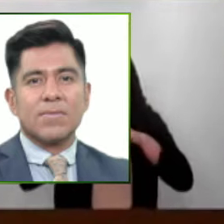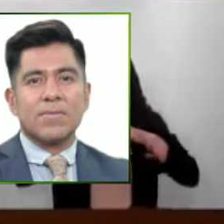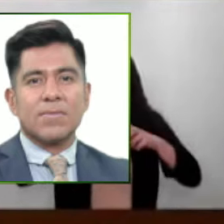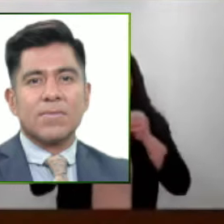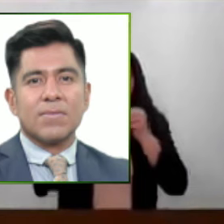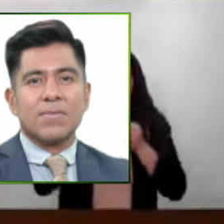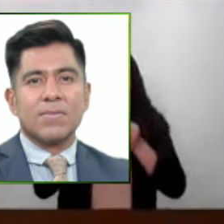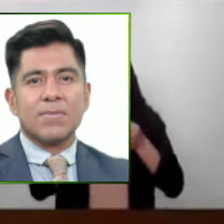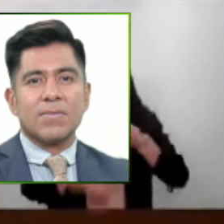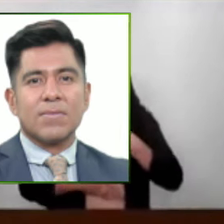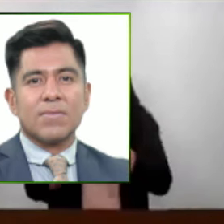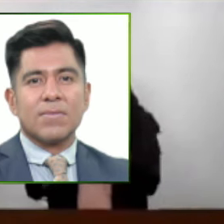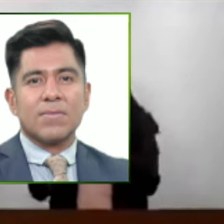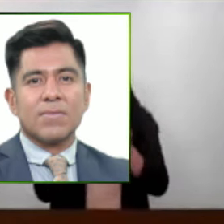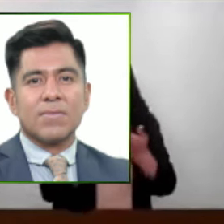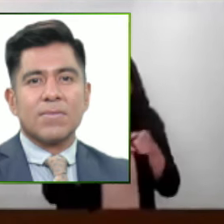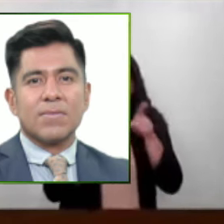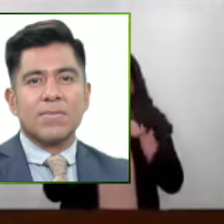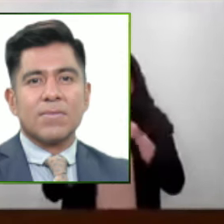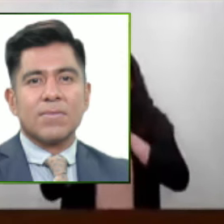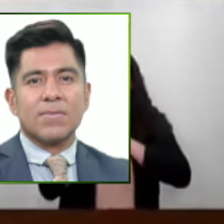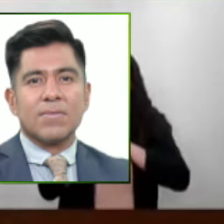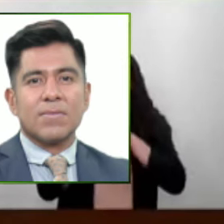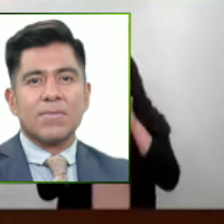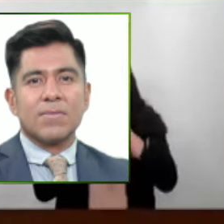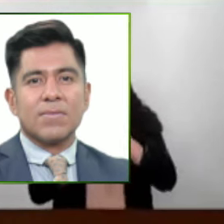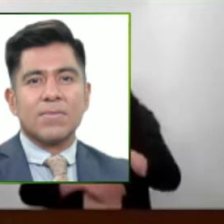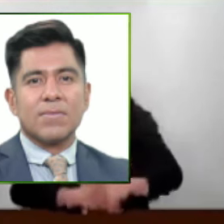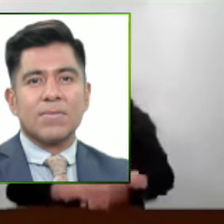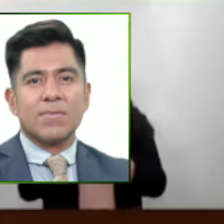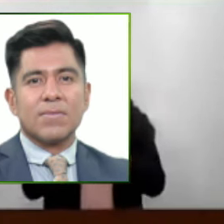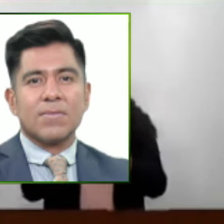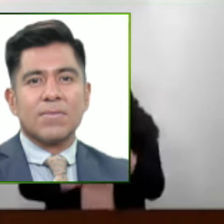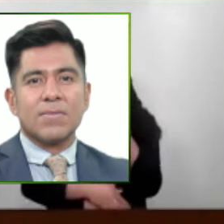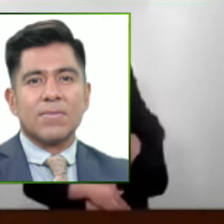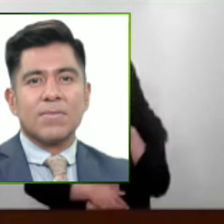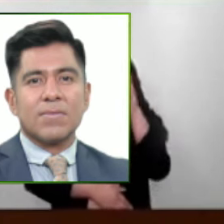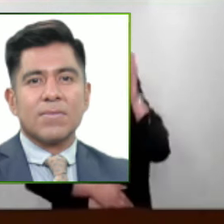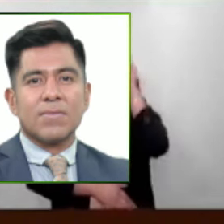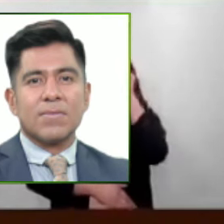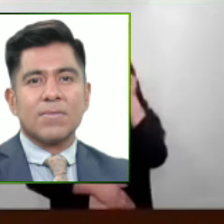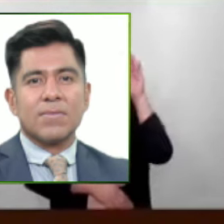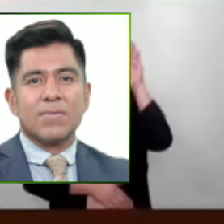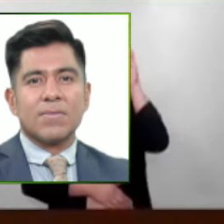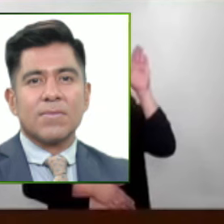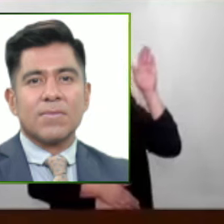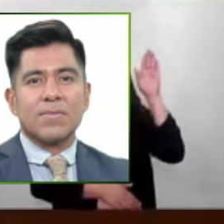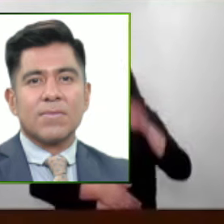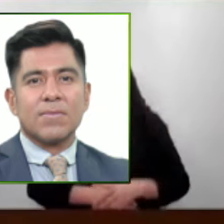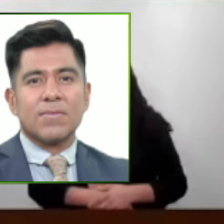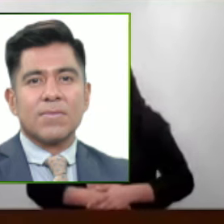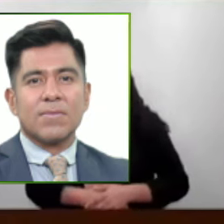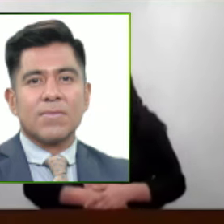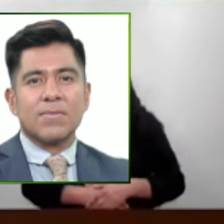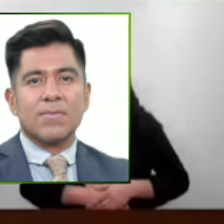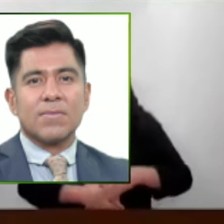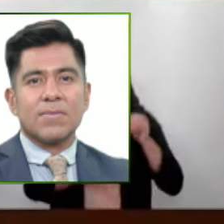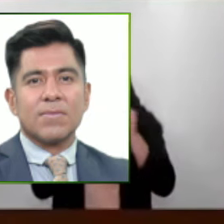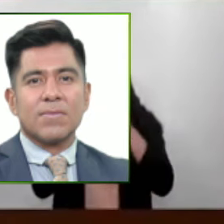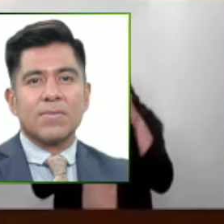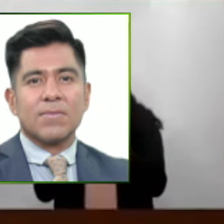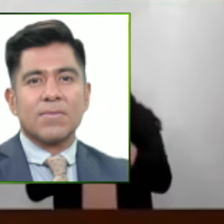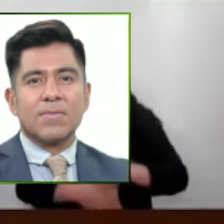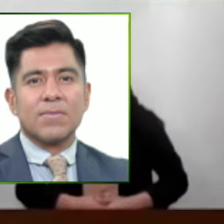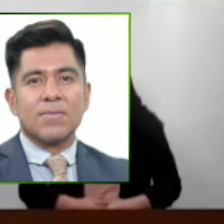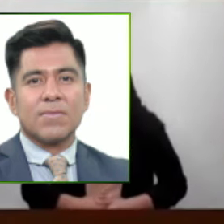en razón de género en contra de la morenista, su contrincante Catalina Monreal. Y pues este fue el argumento en